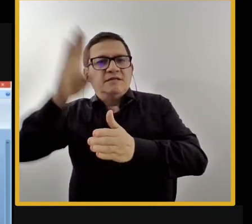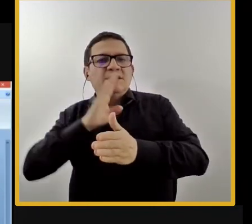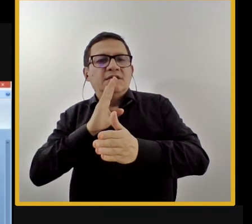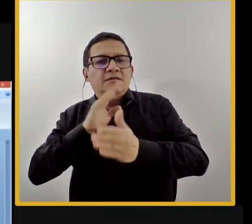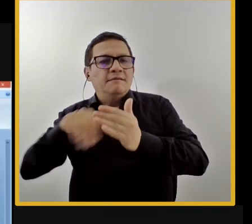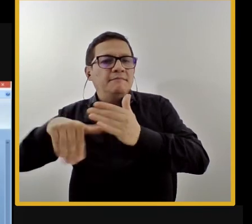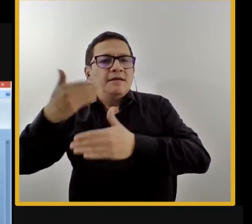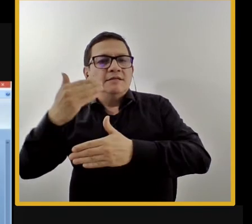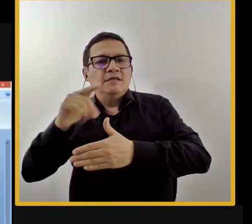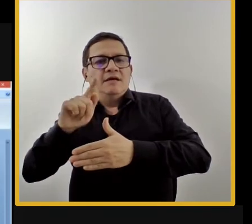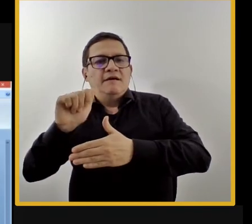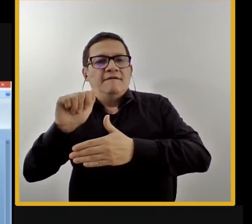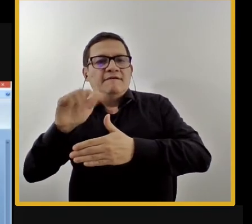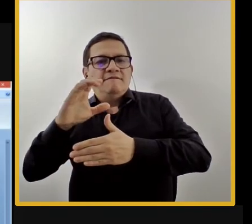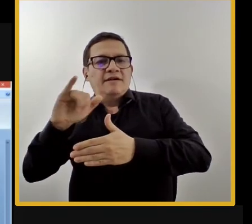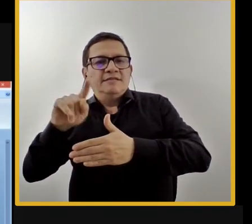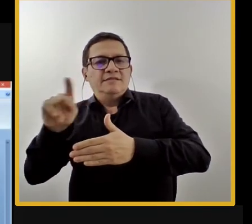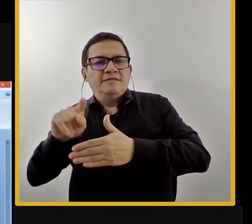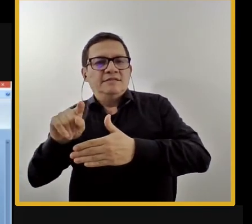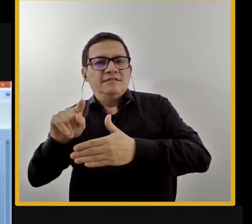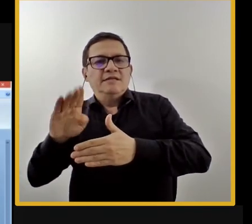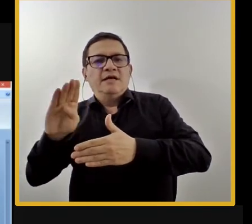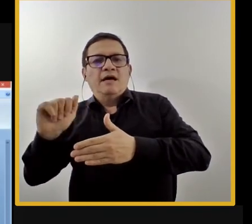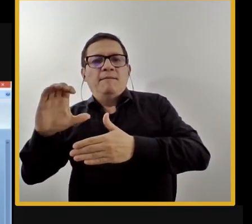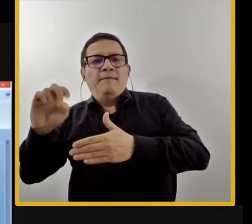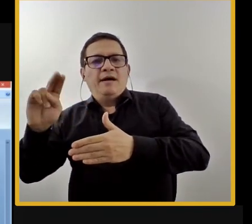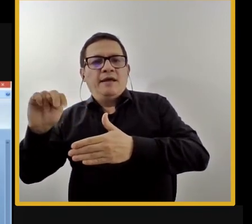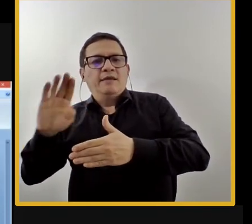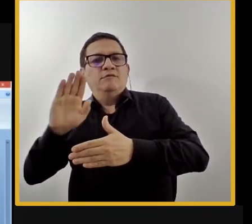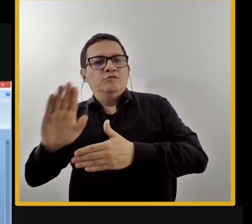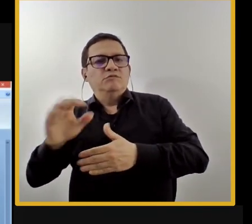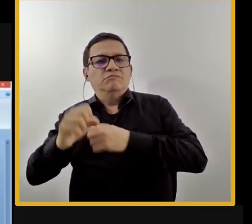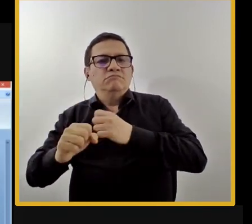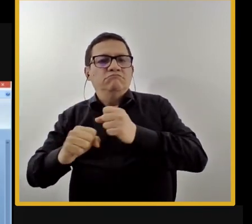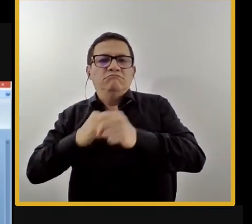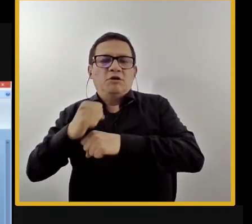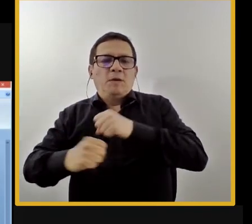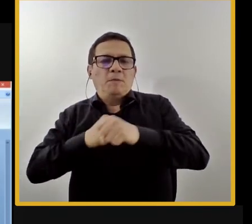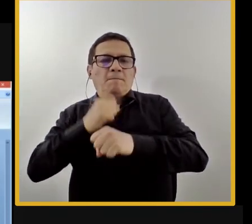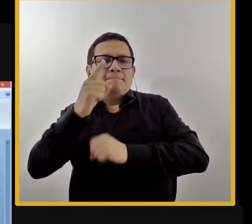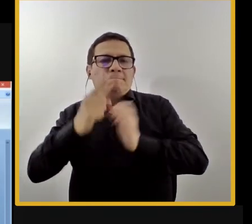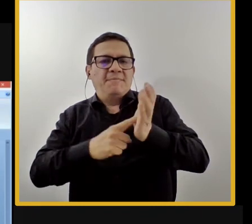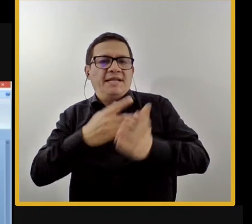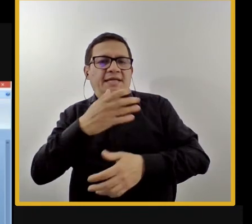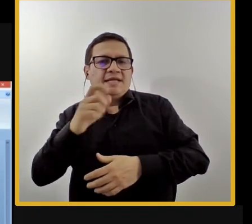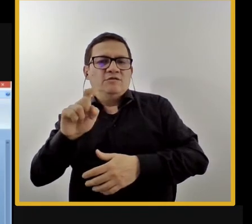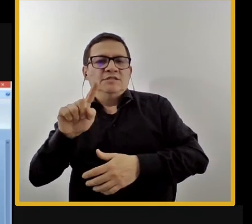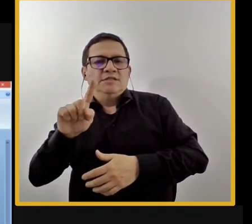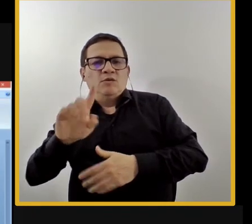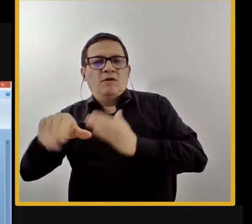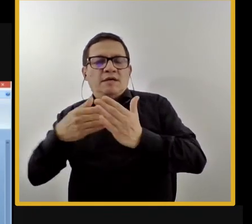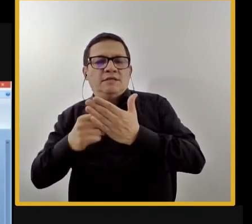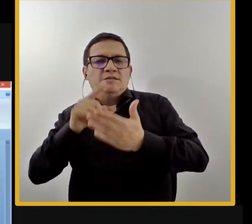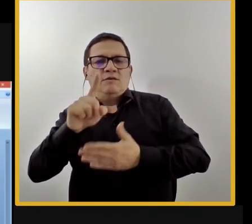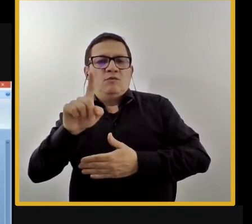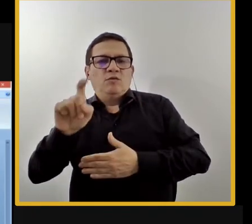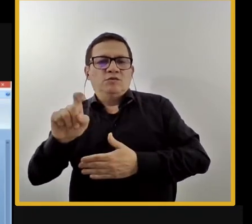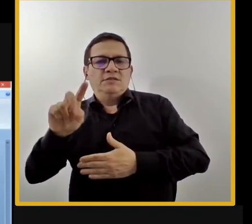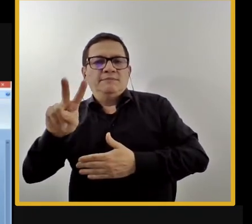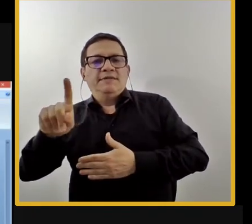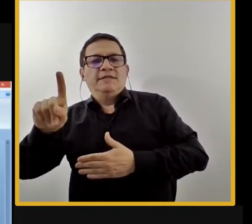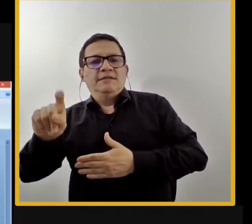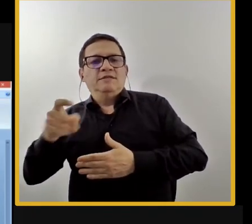Bacon por 1561 hasta 1626, que proponía un conocimiento de la naturaleza empirista e